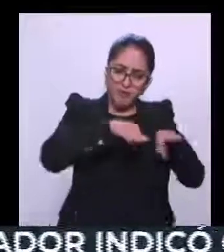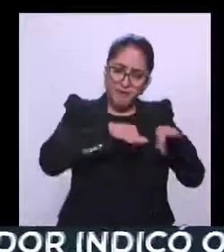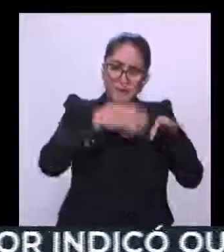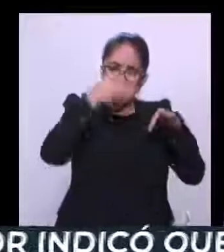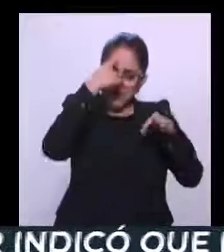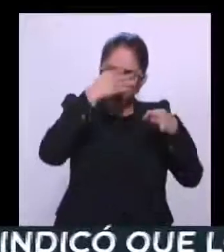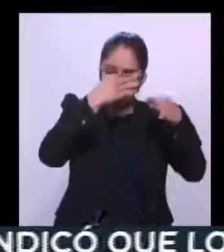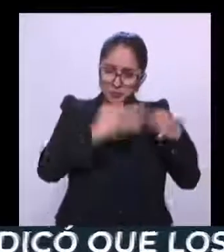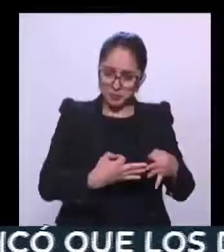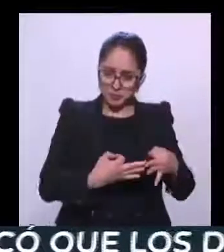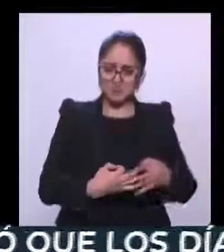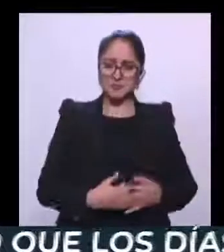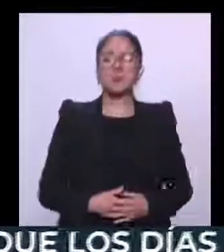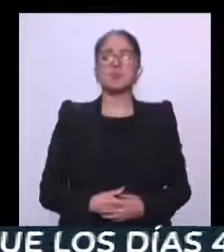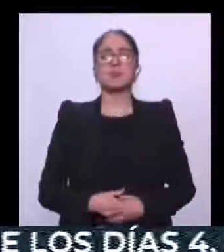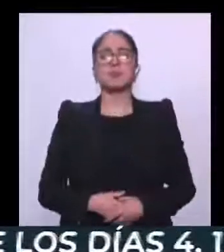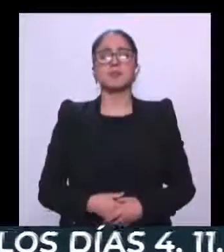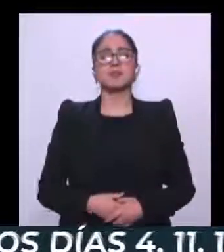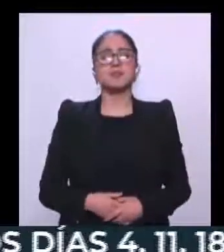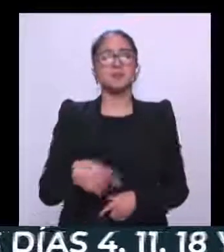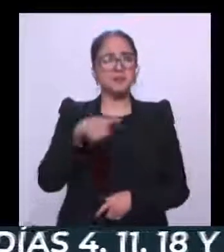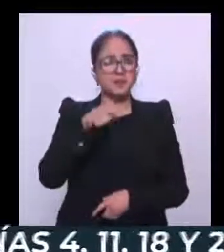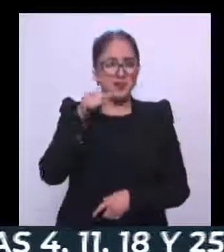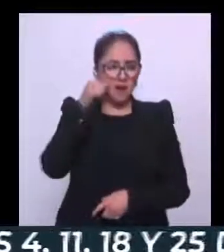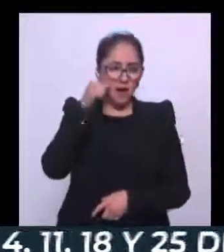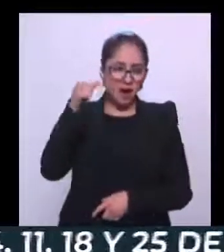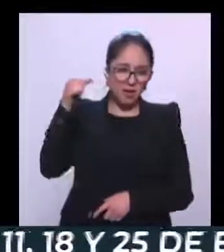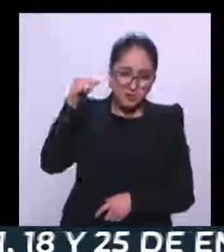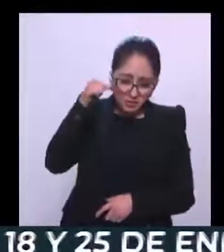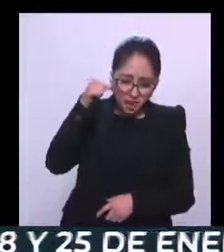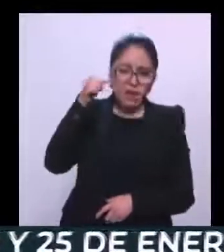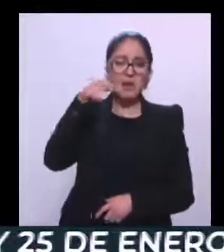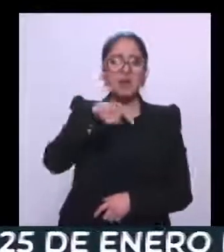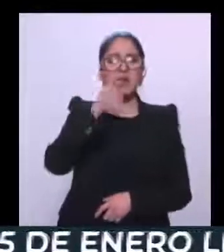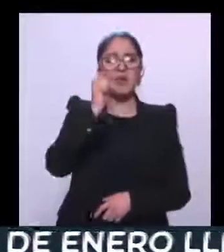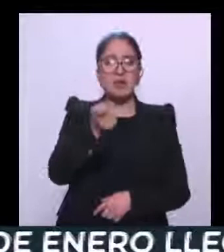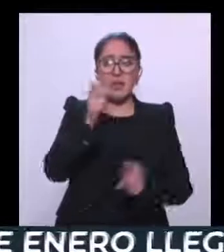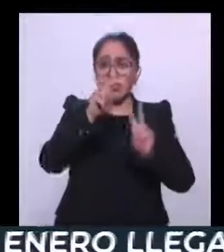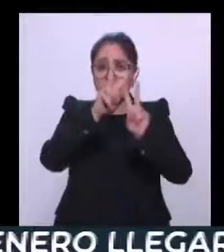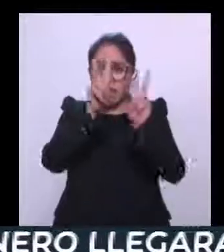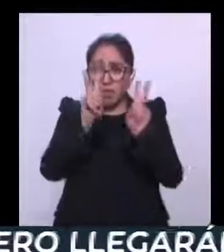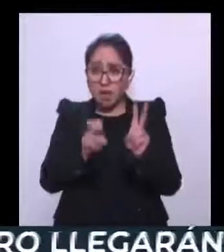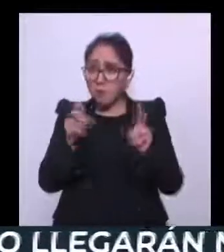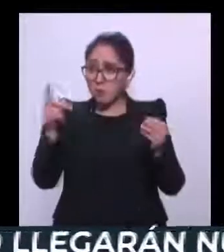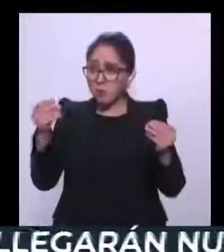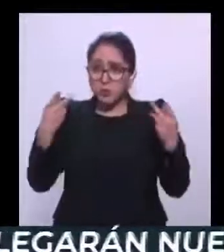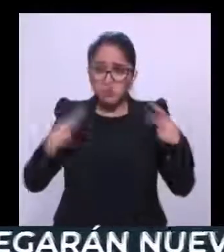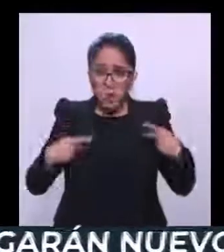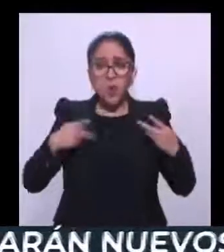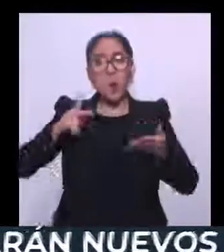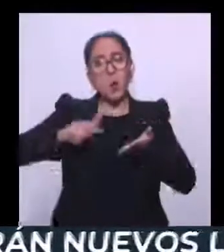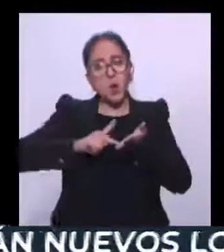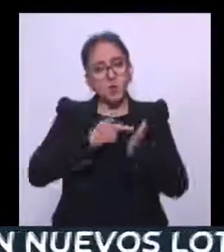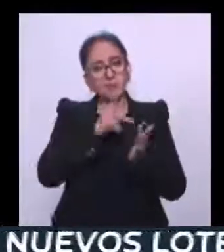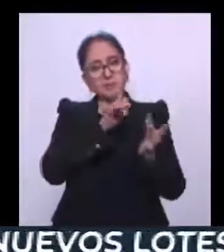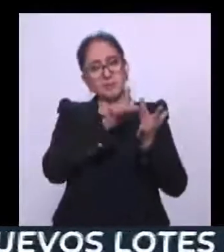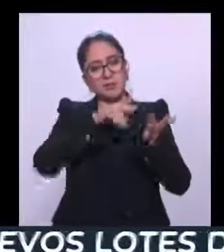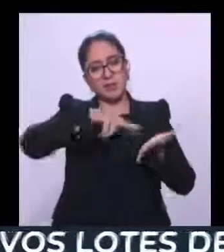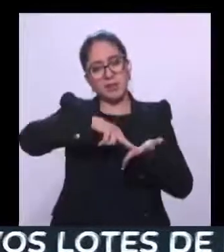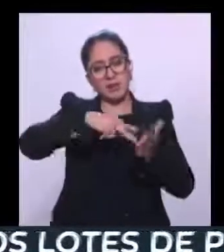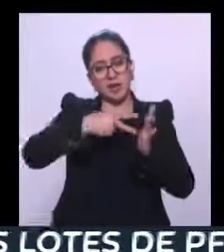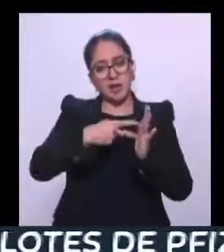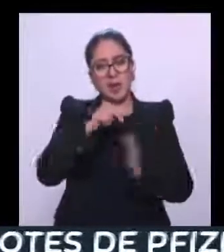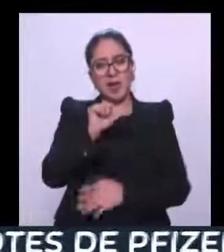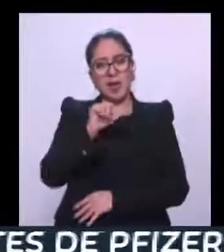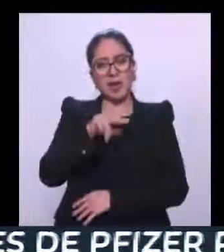Ya con estos y más elementos de los que teníamos ayer y en vista el revuelo que ha causado este tema, nos volvemos a enlazar hoy con el ingeniero y profesor